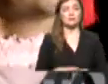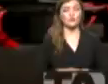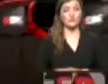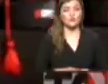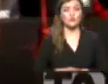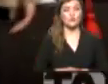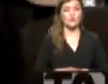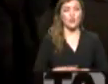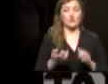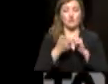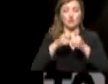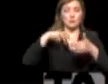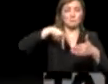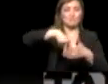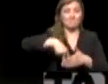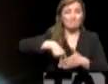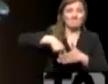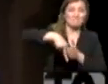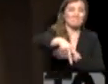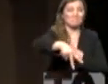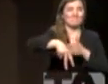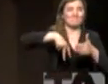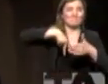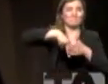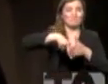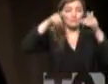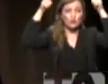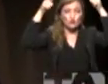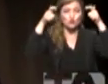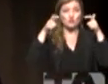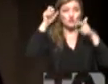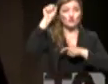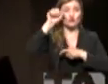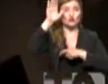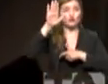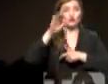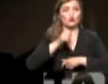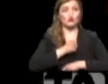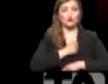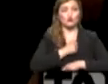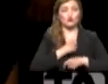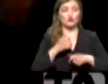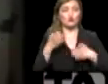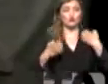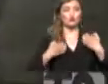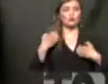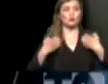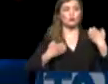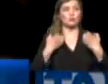todos los obstáculos que ha tenido que superar, se graduó como cineasta en una emotiva ceremonia.